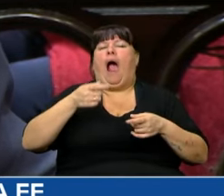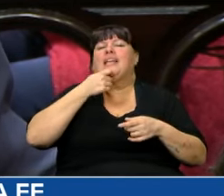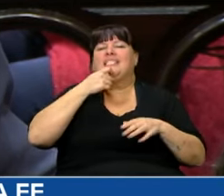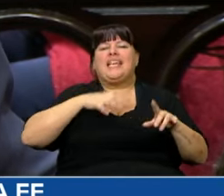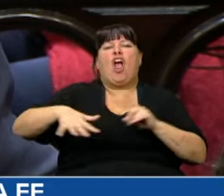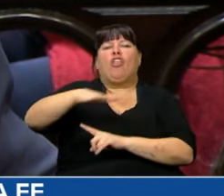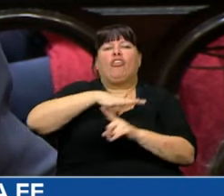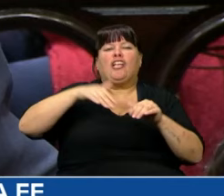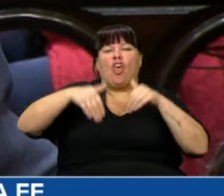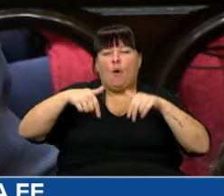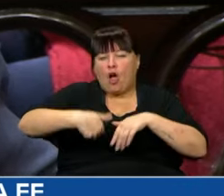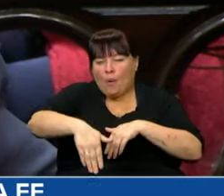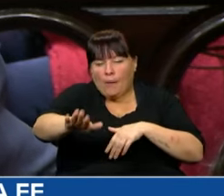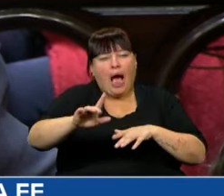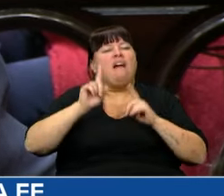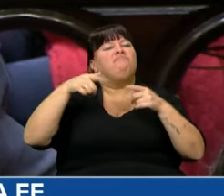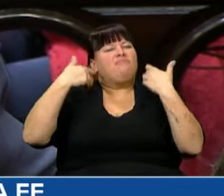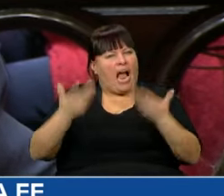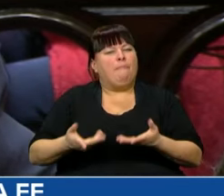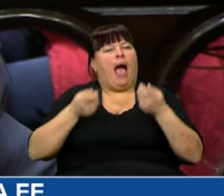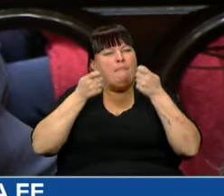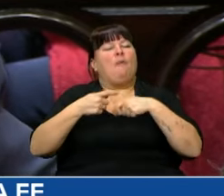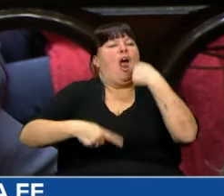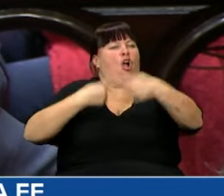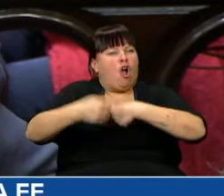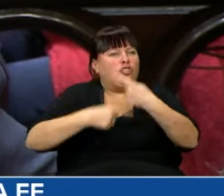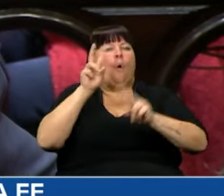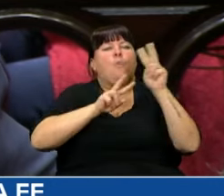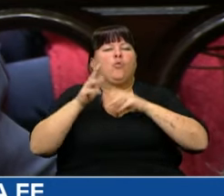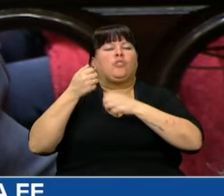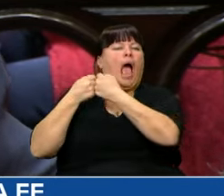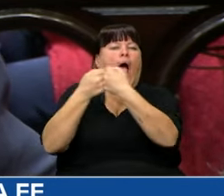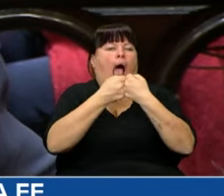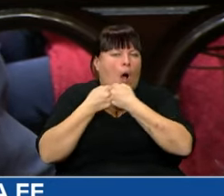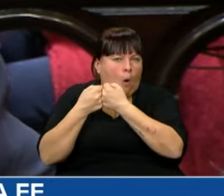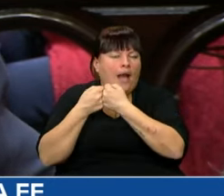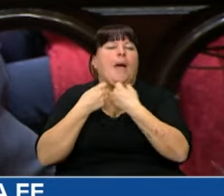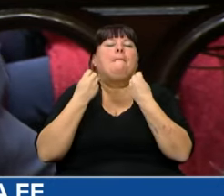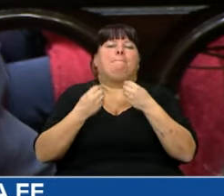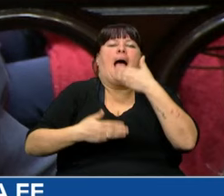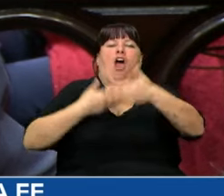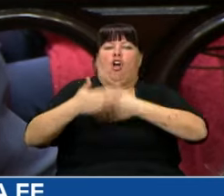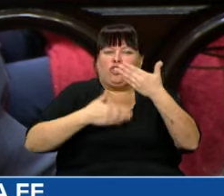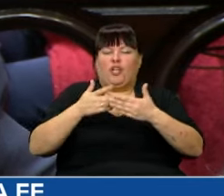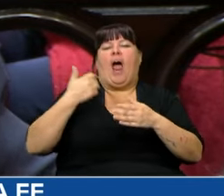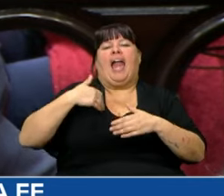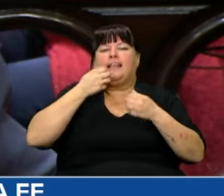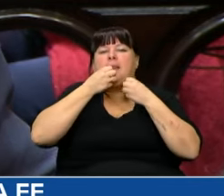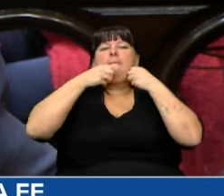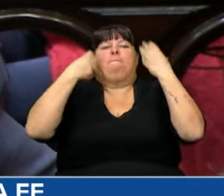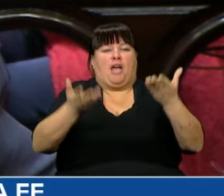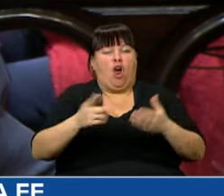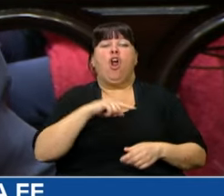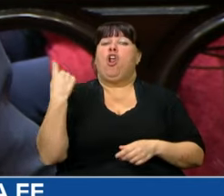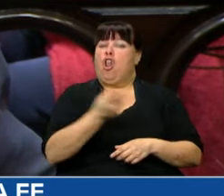del contexto electoral en el que estamos, están dispuestos a que sigamos construyendo consensos para poder avanzar y sacar a la Argentina